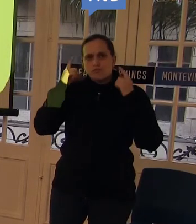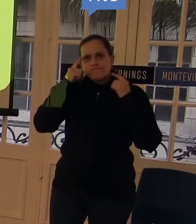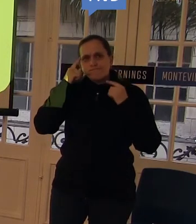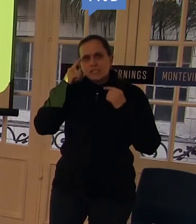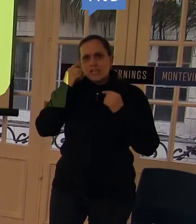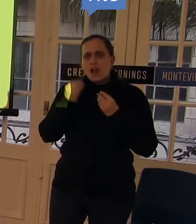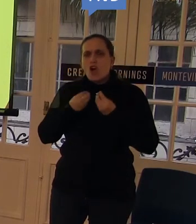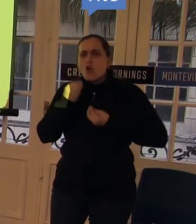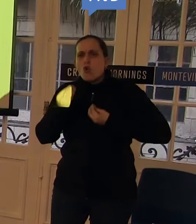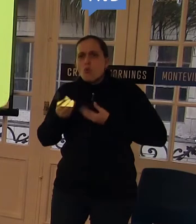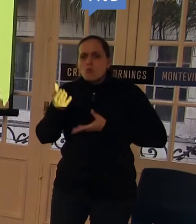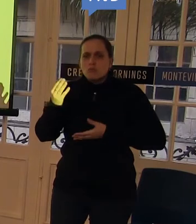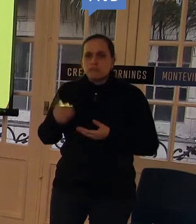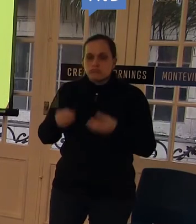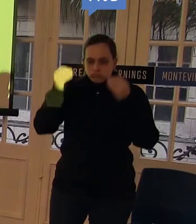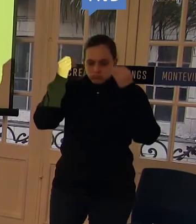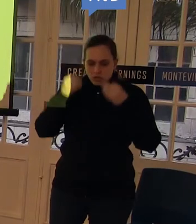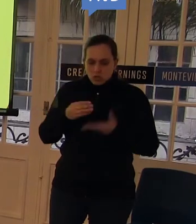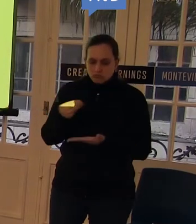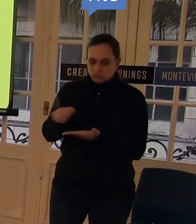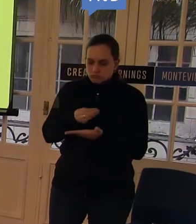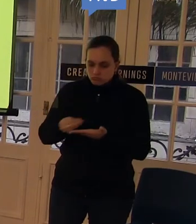tierra, bocetar, experimentar.